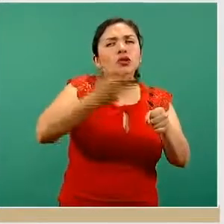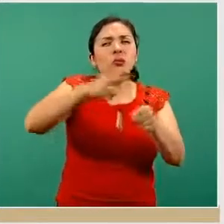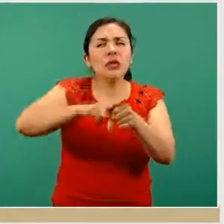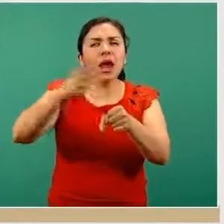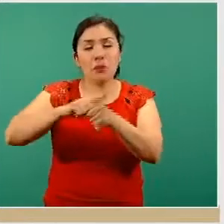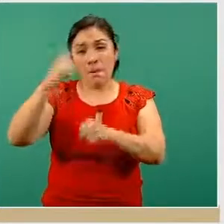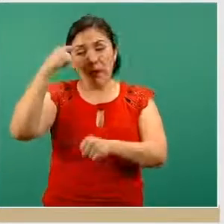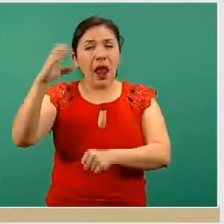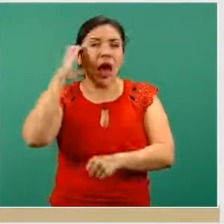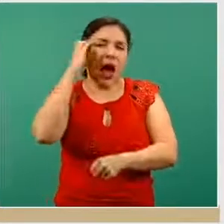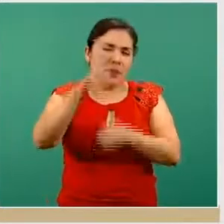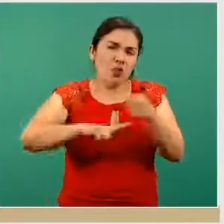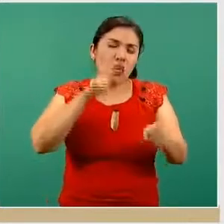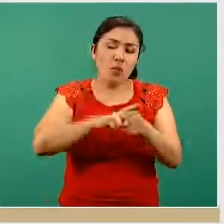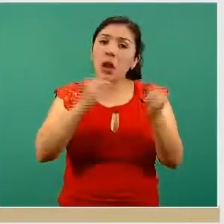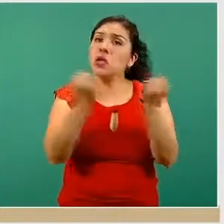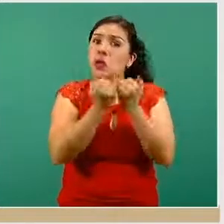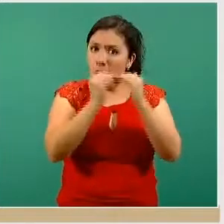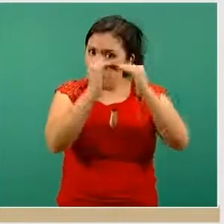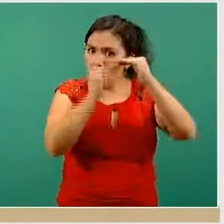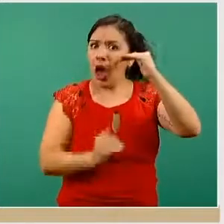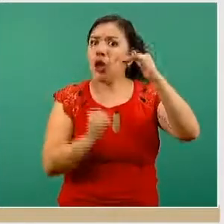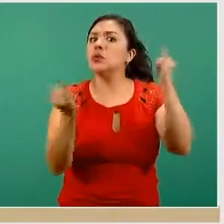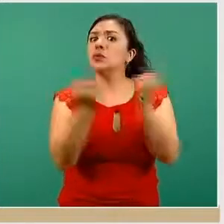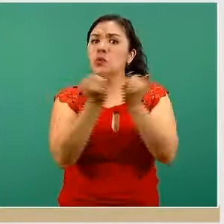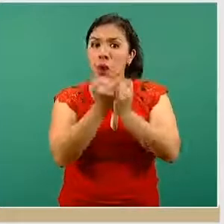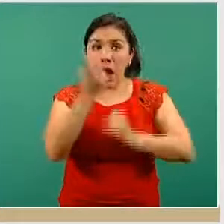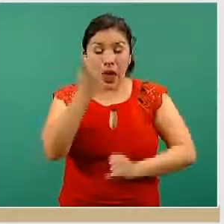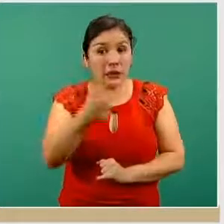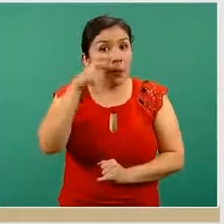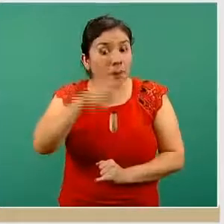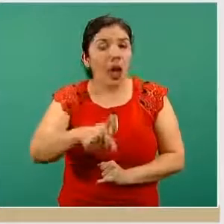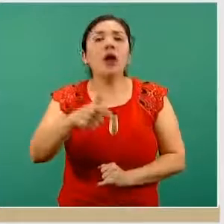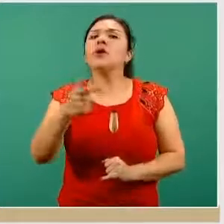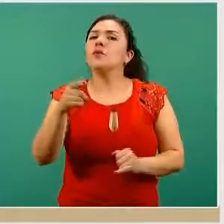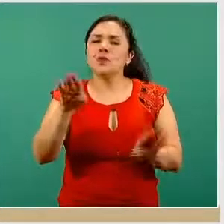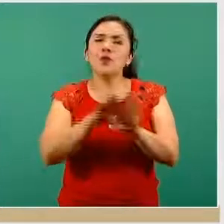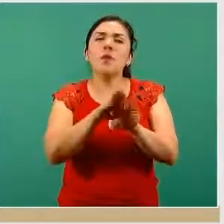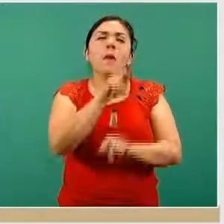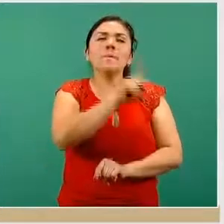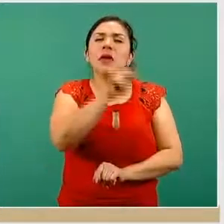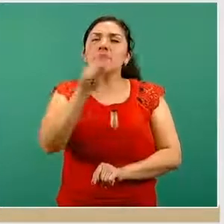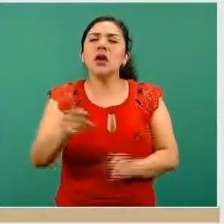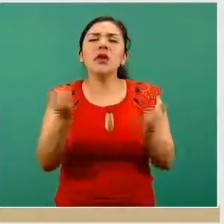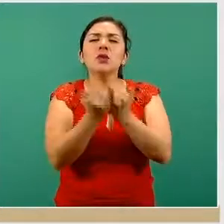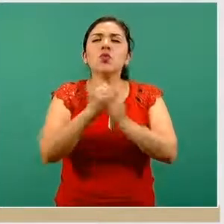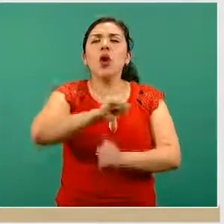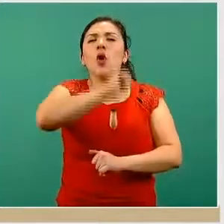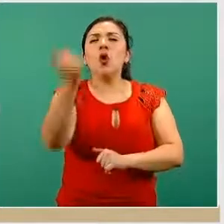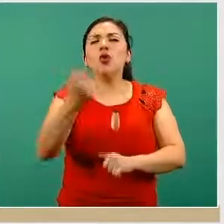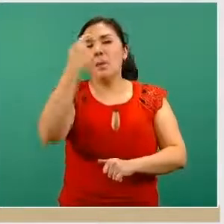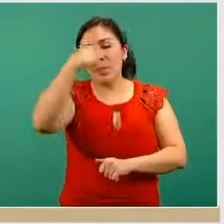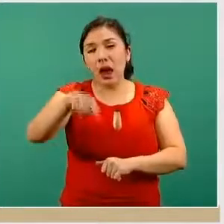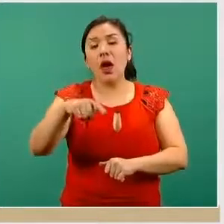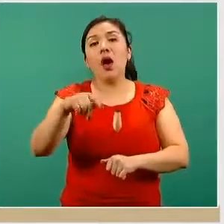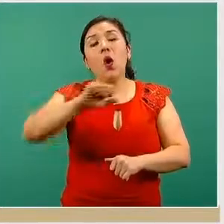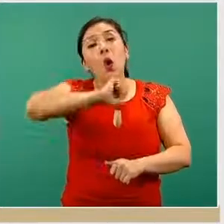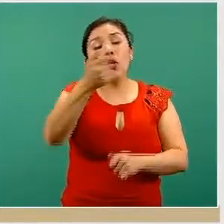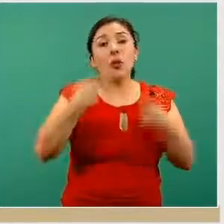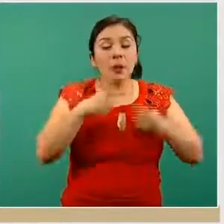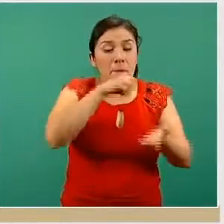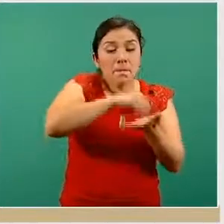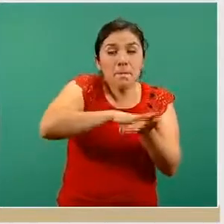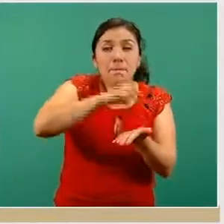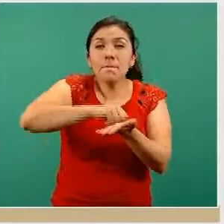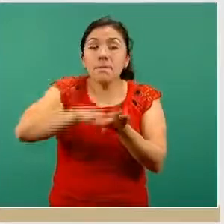generales, que también lleva una disminución franca, que esto es obviamente compatible con la disminución que observamos en los casos confirmados y